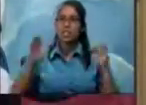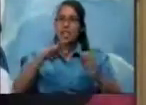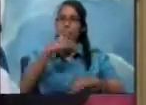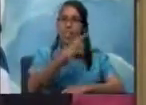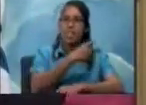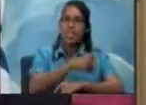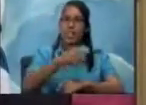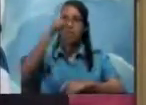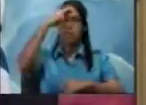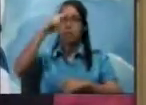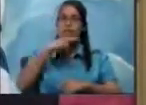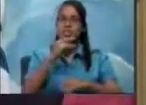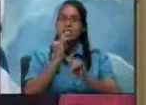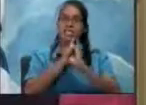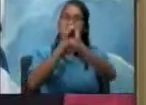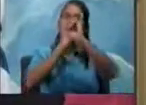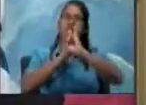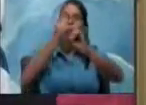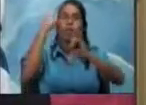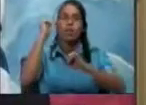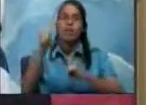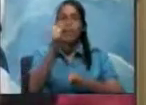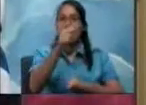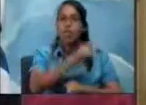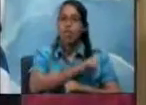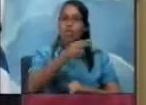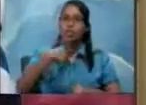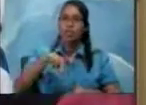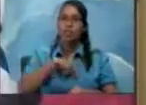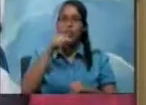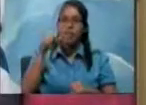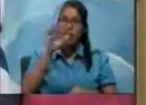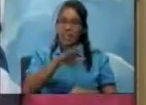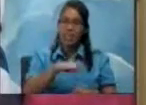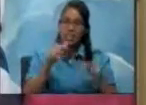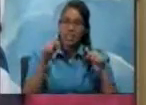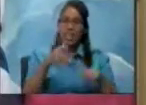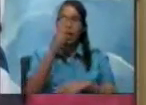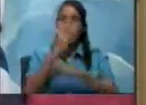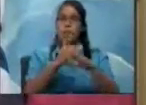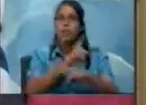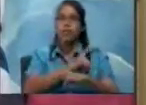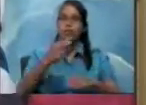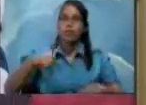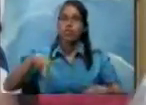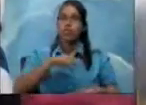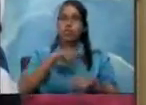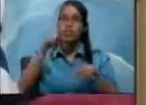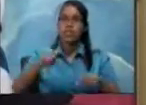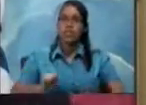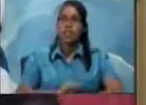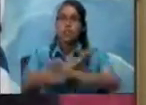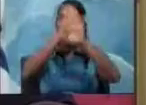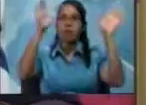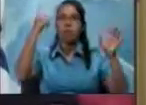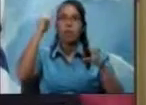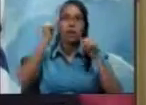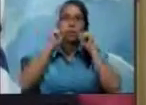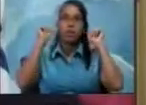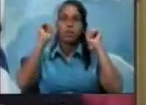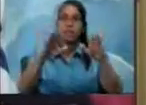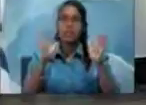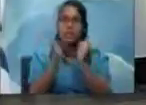diestra del padre intercediendo por cada uno de nosotros él está aquí en medio de nosotros en esta mañana para bendecirnos